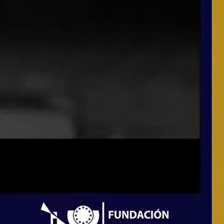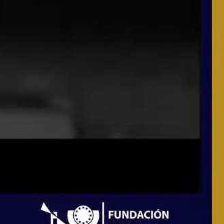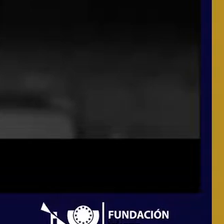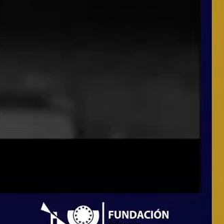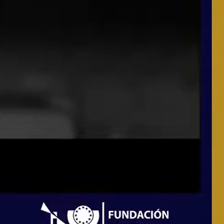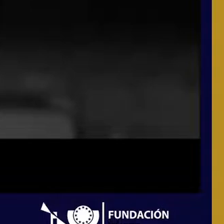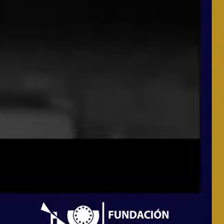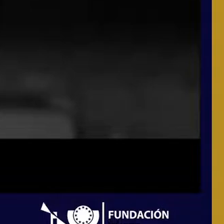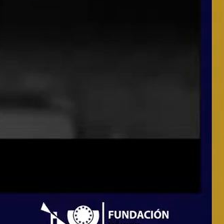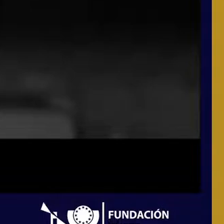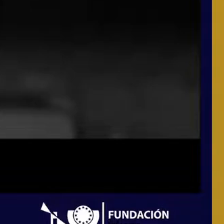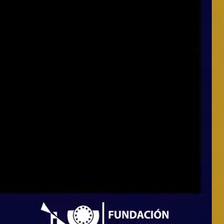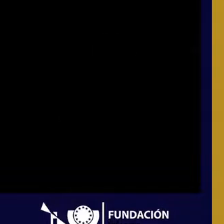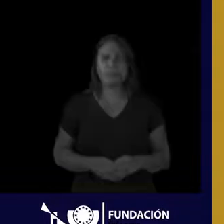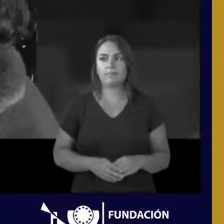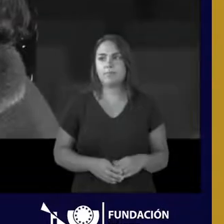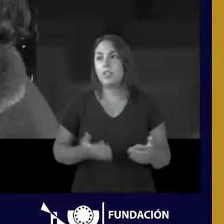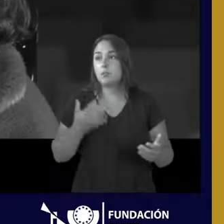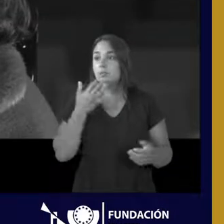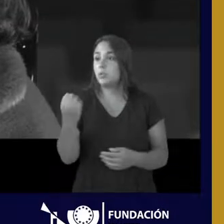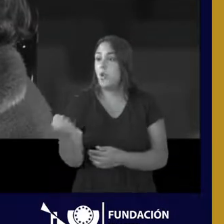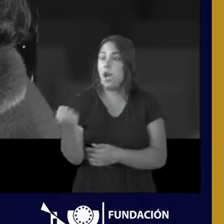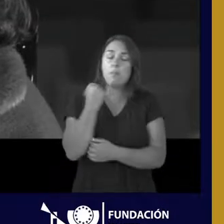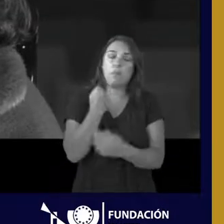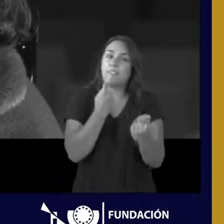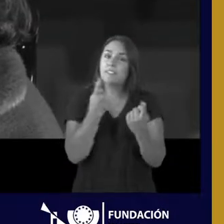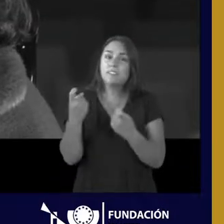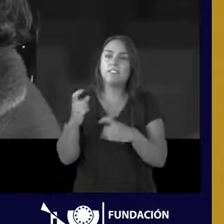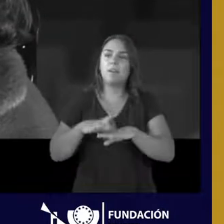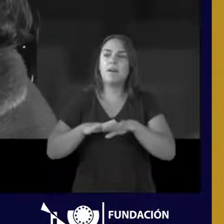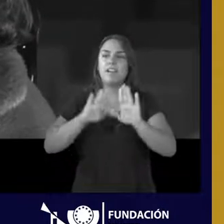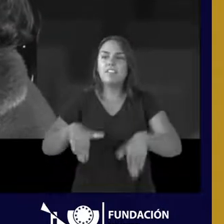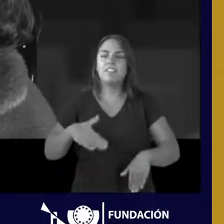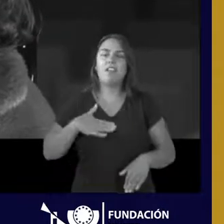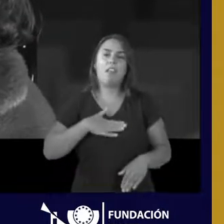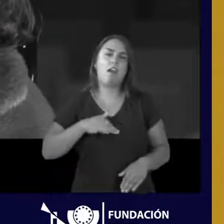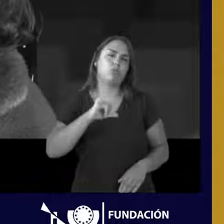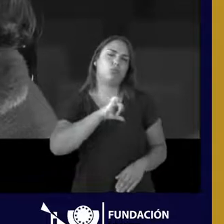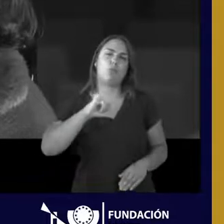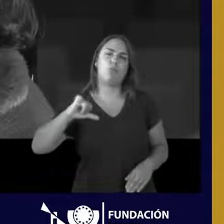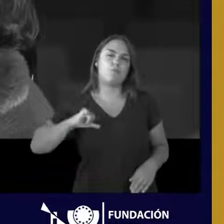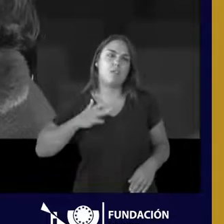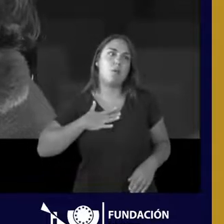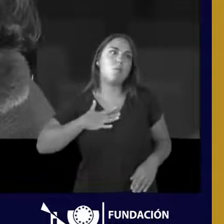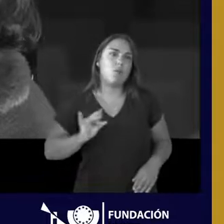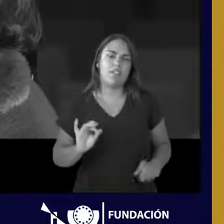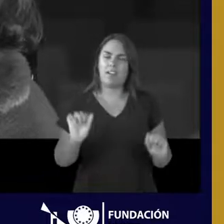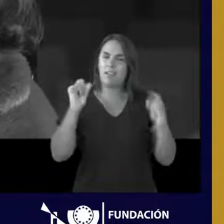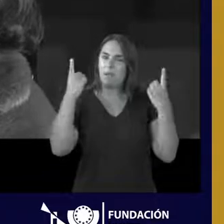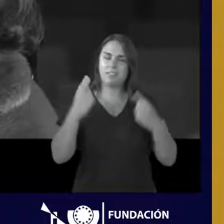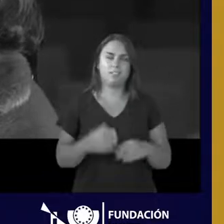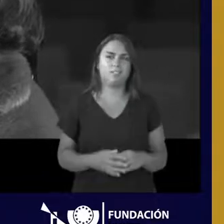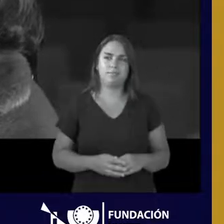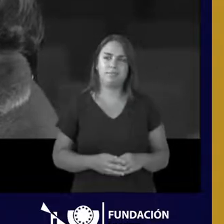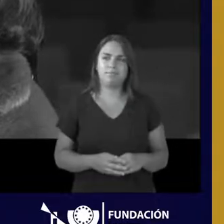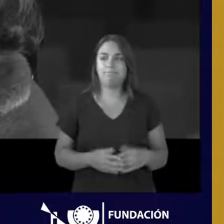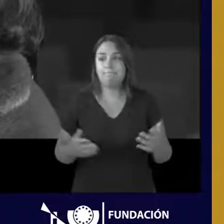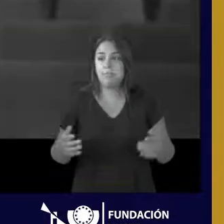para todas las personas tener el apoyo necesario para gozar de la mayor autonomía